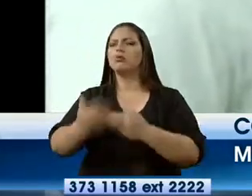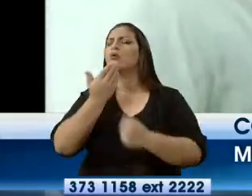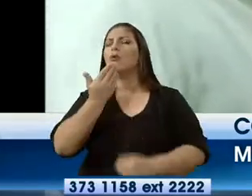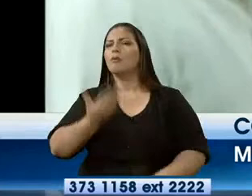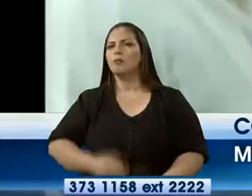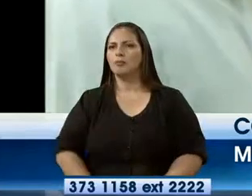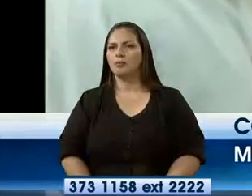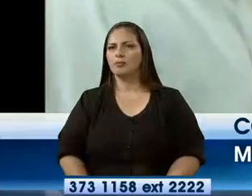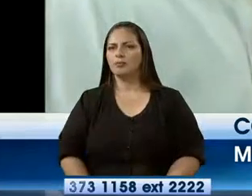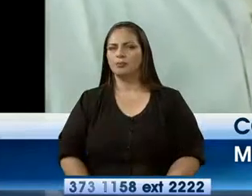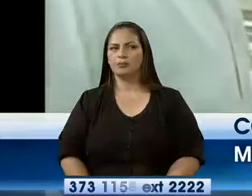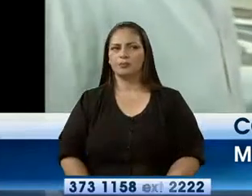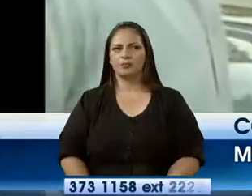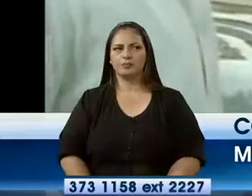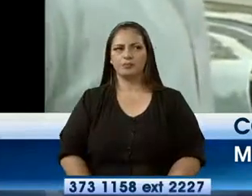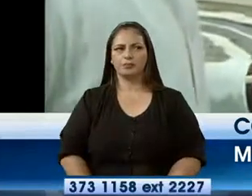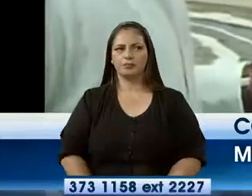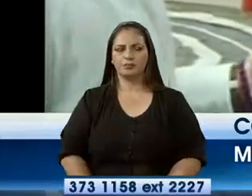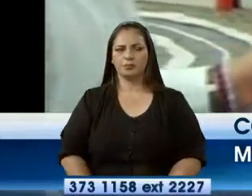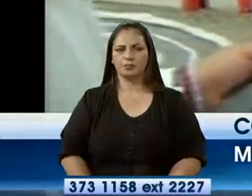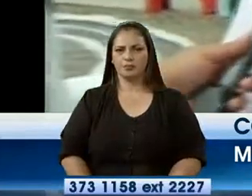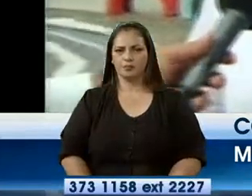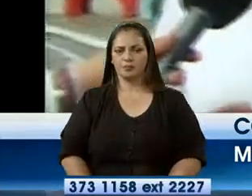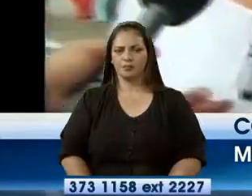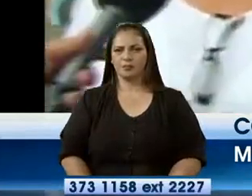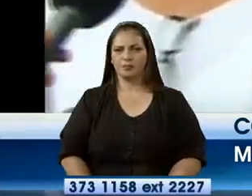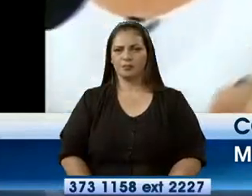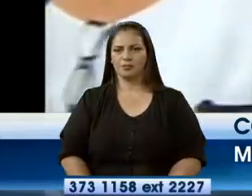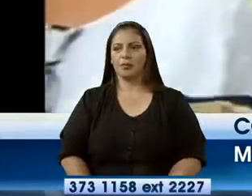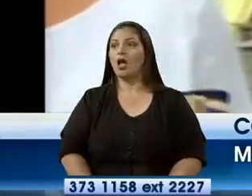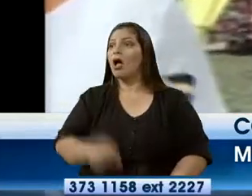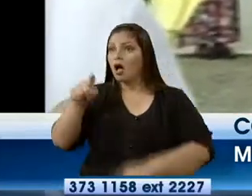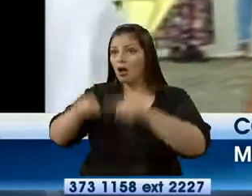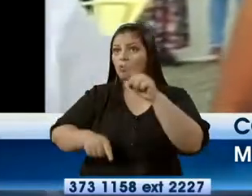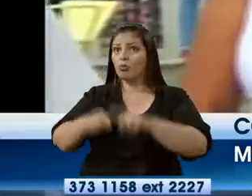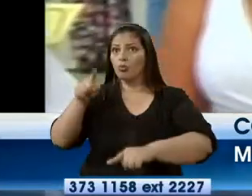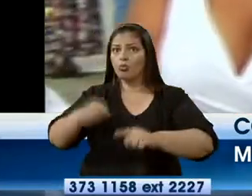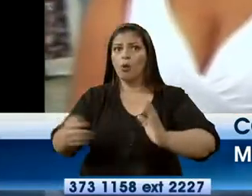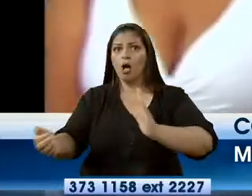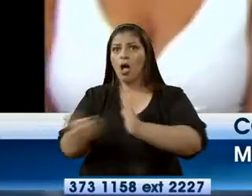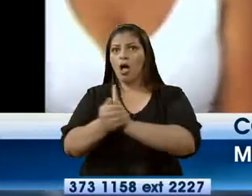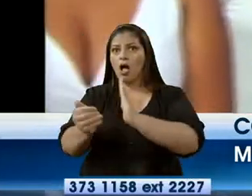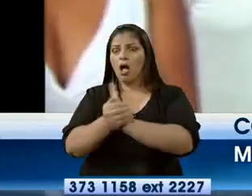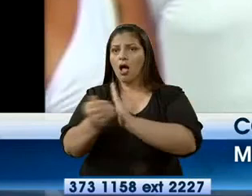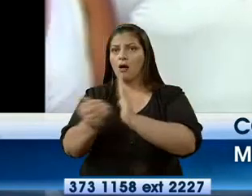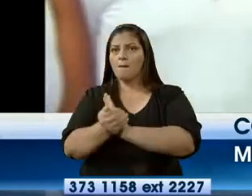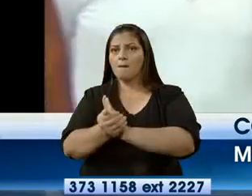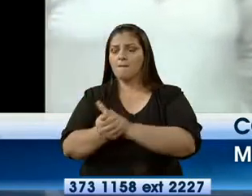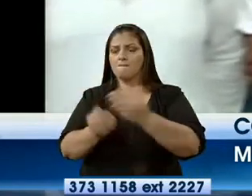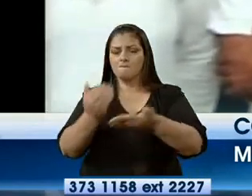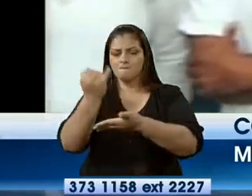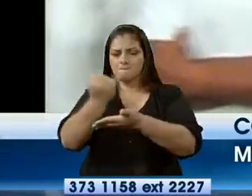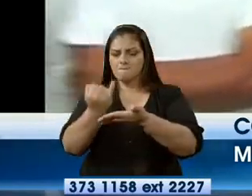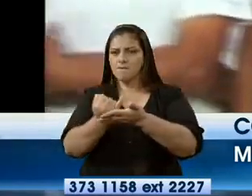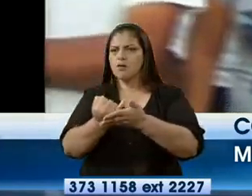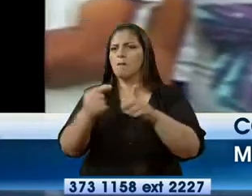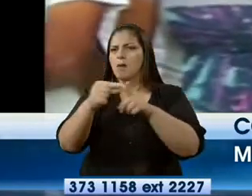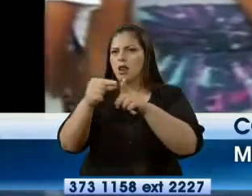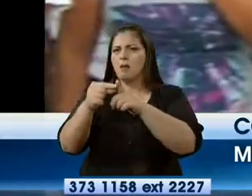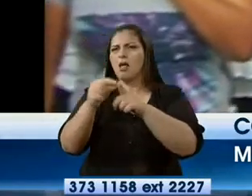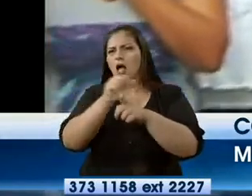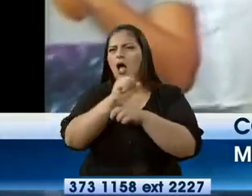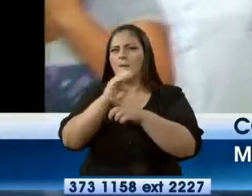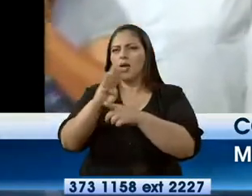si los que sabían hacer letras, hacían letras, los que así sabíamos de plantas, nos encargamos de las